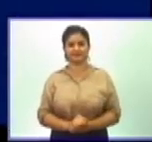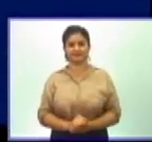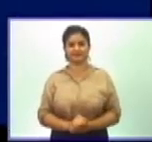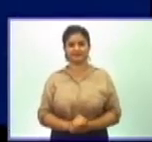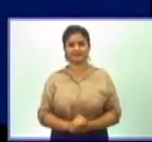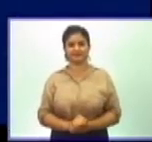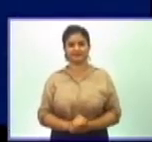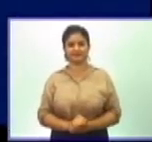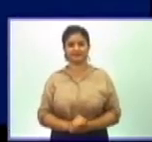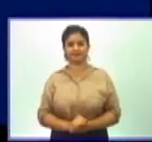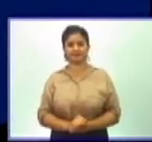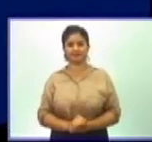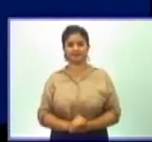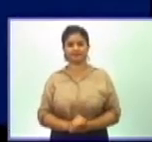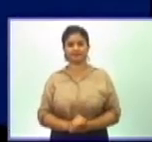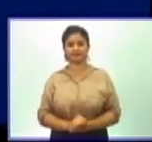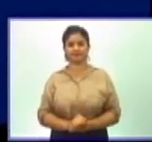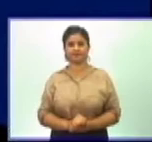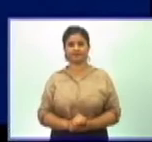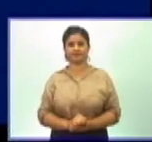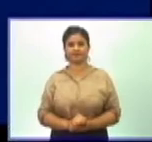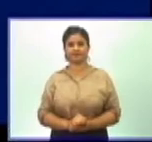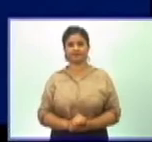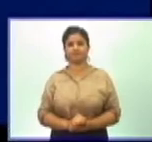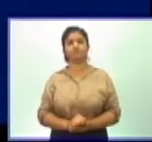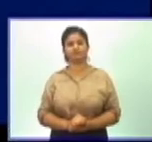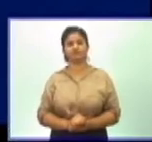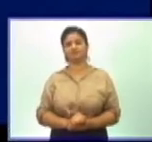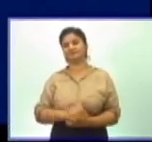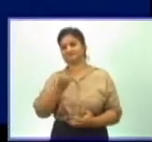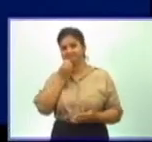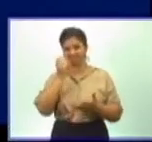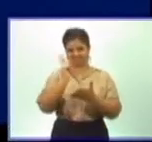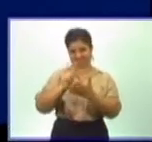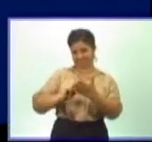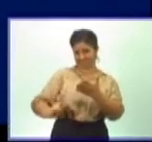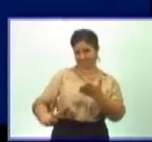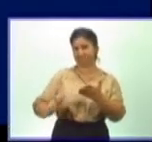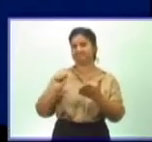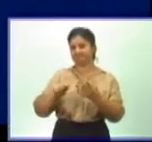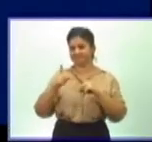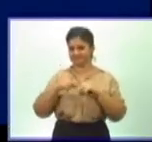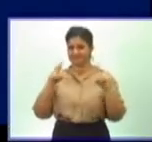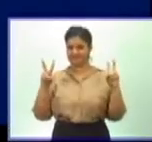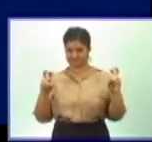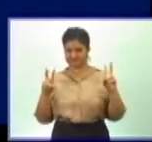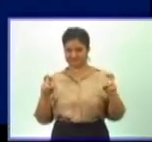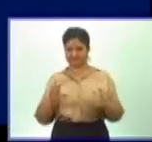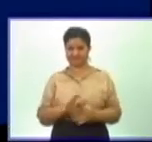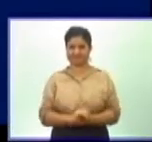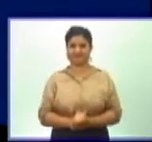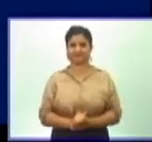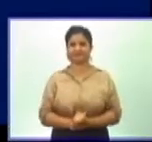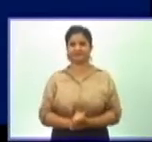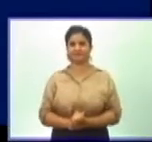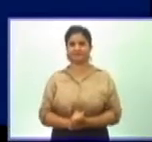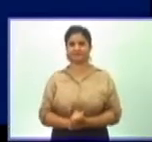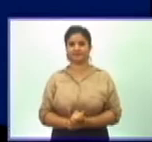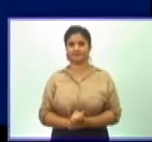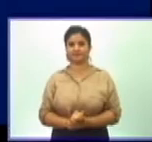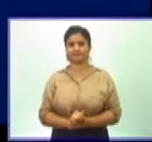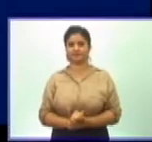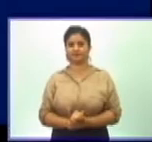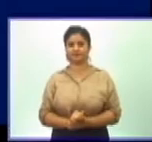Observen qué dice. Tartufo de Molière. Análisis del acto primero, la hipocresía y la idea